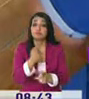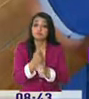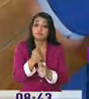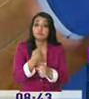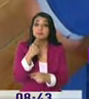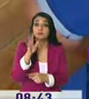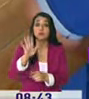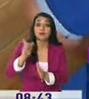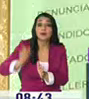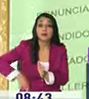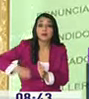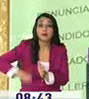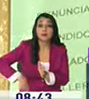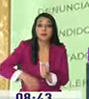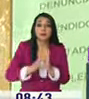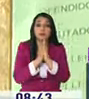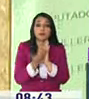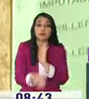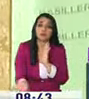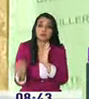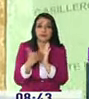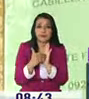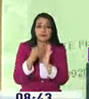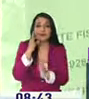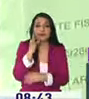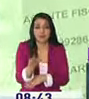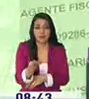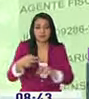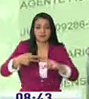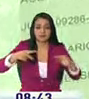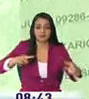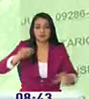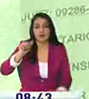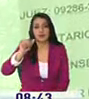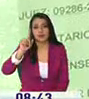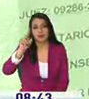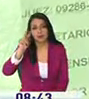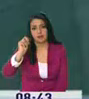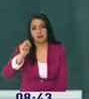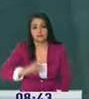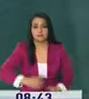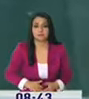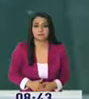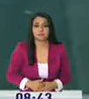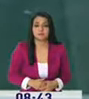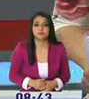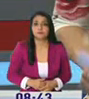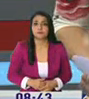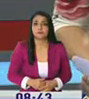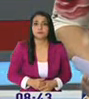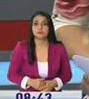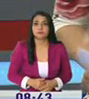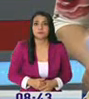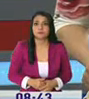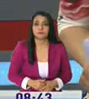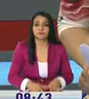su abogado solicitará un nuevo examen de ADN. Informó Marcela Maquilón.